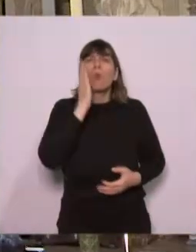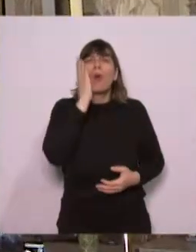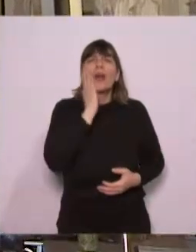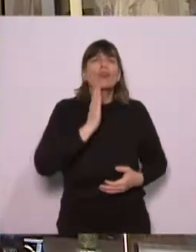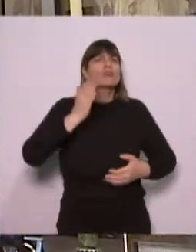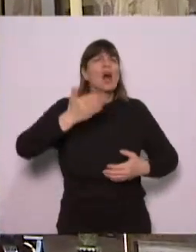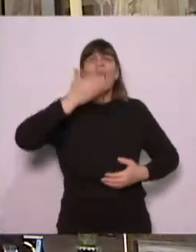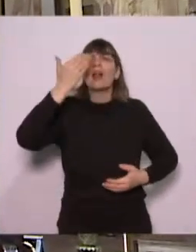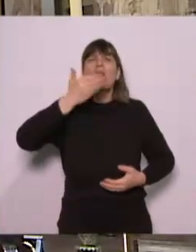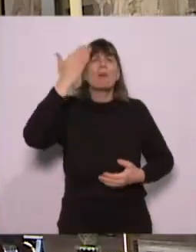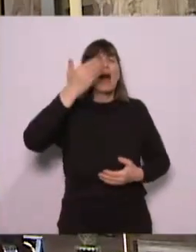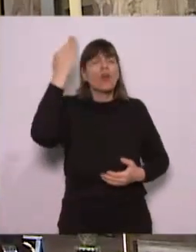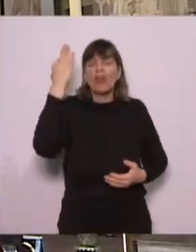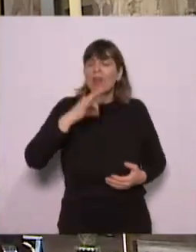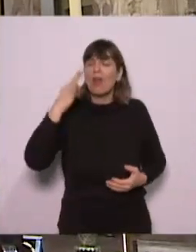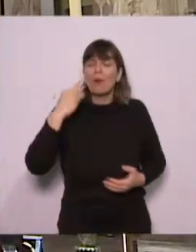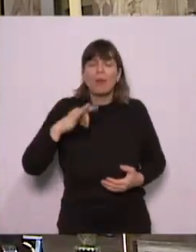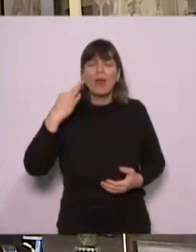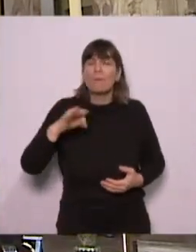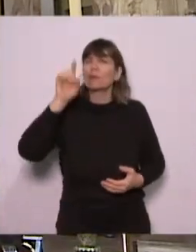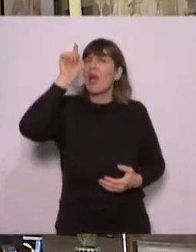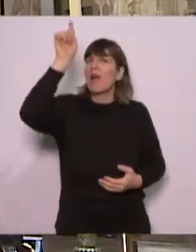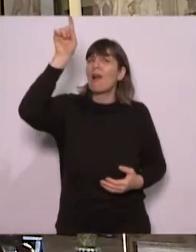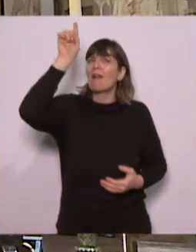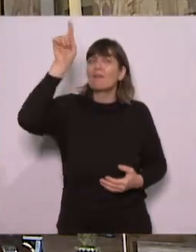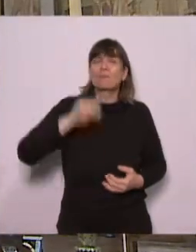buenos alabar.